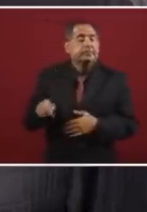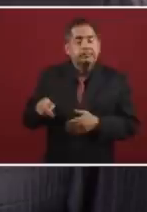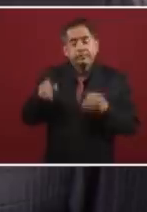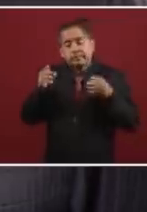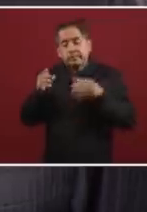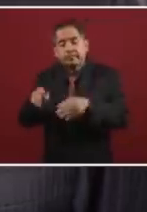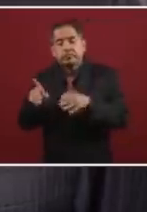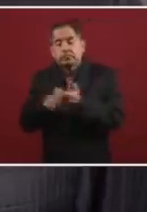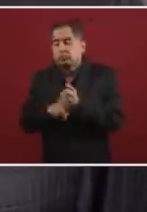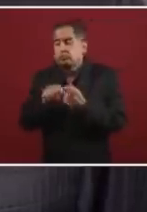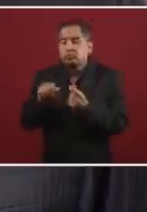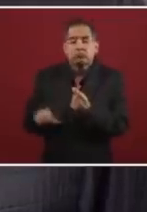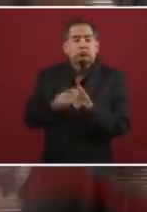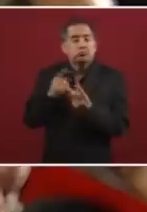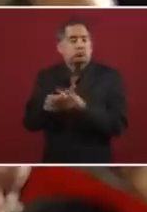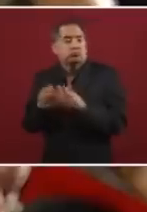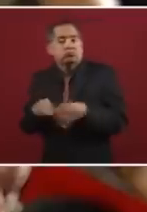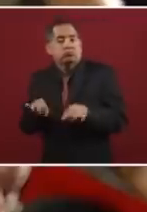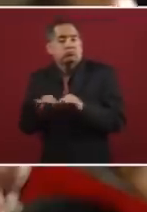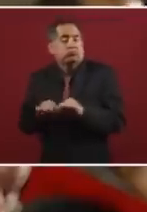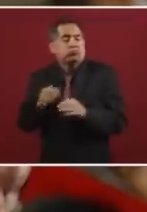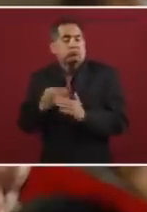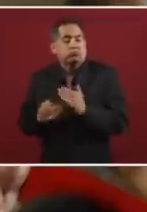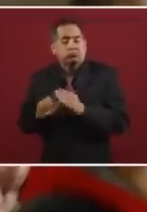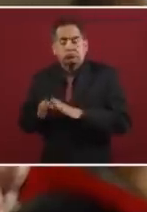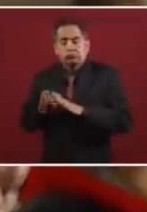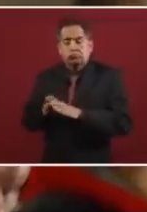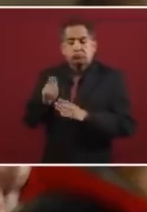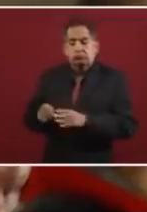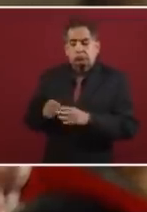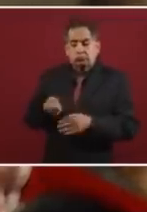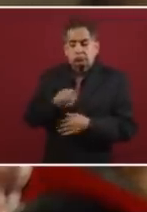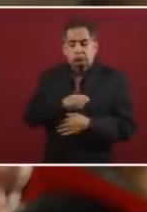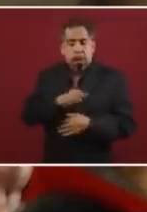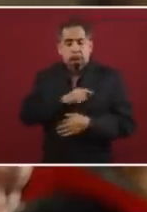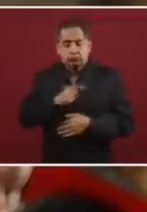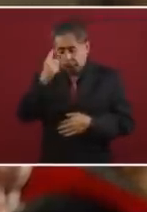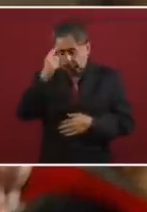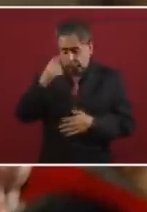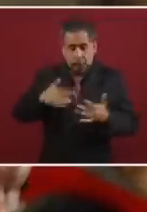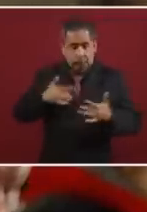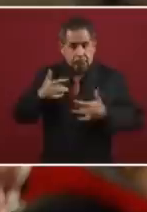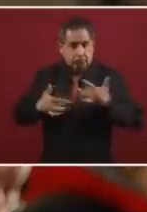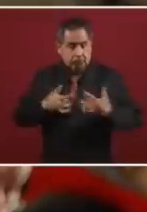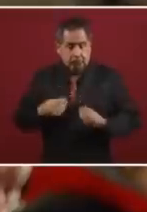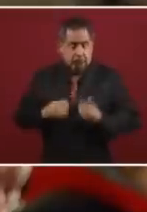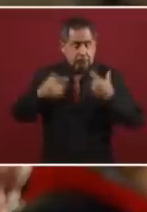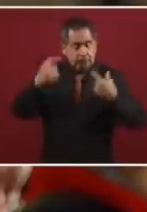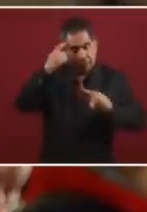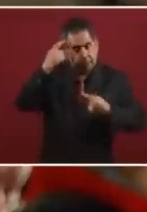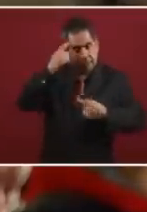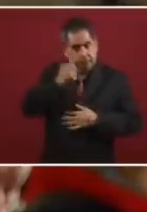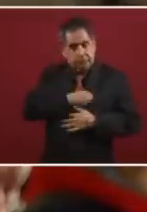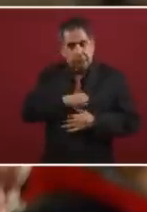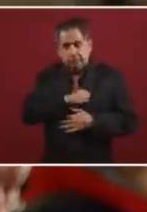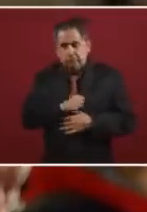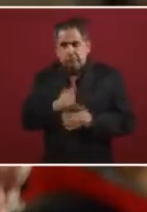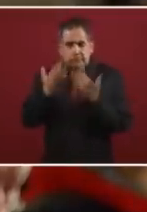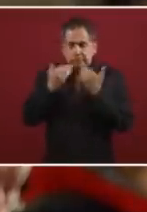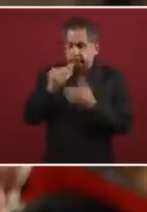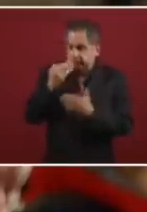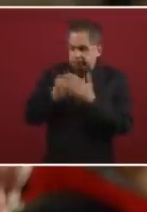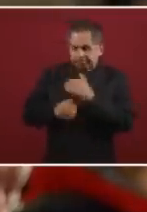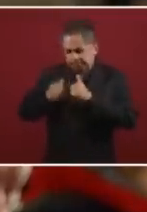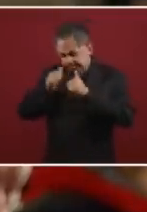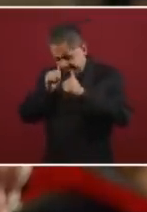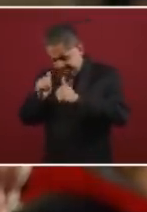acompañada de otra acción igualmente importante como lo es la salud emocional no existe la infraestructura necesaria para